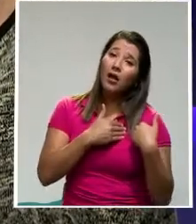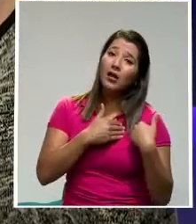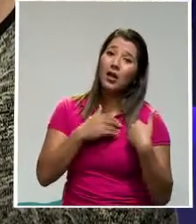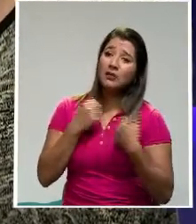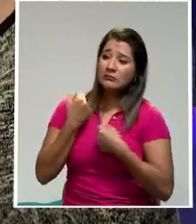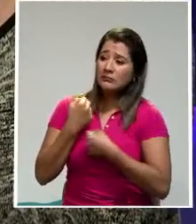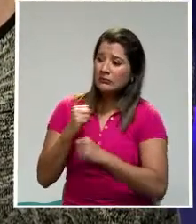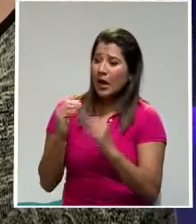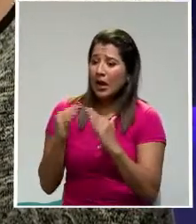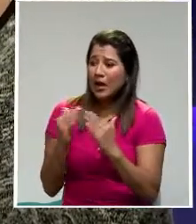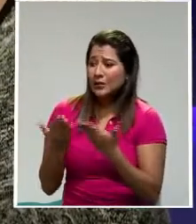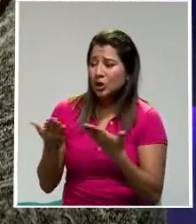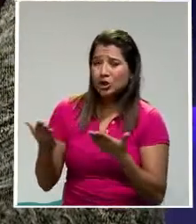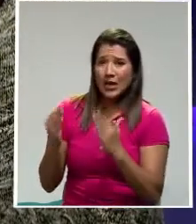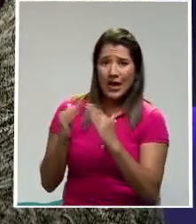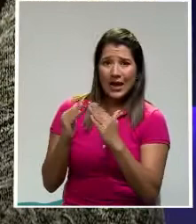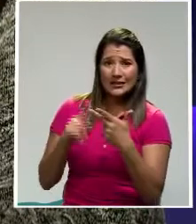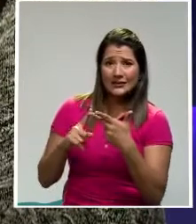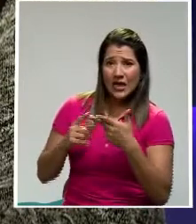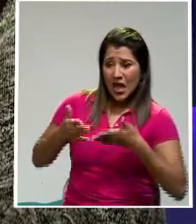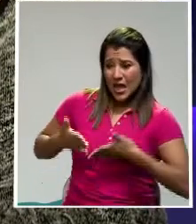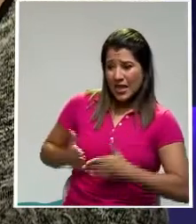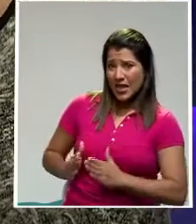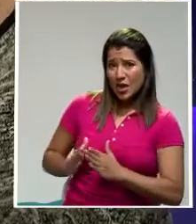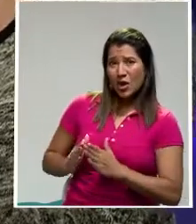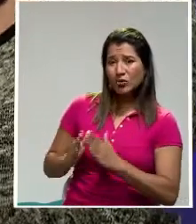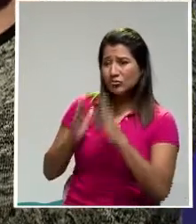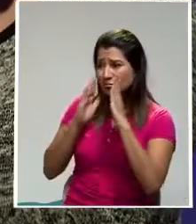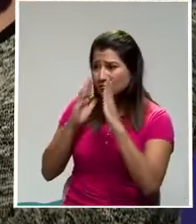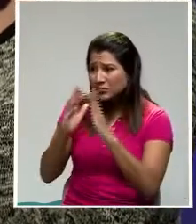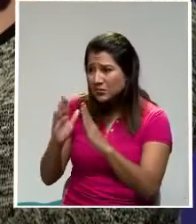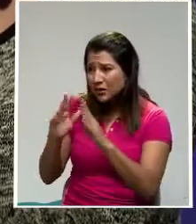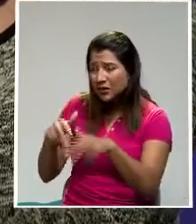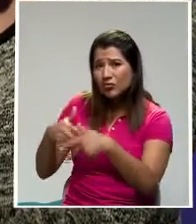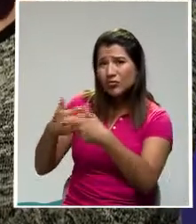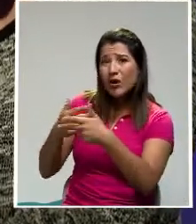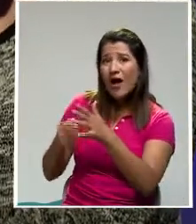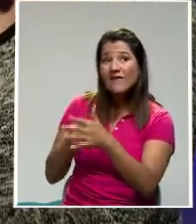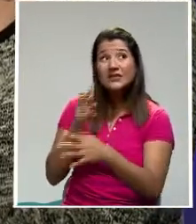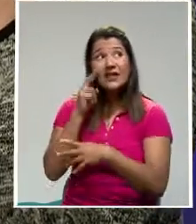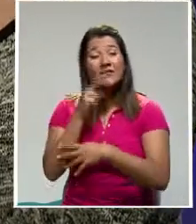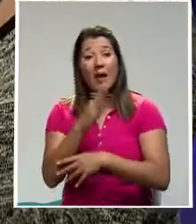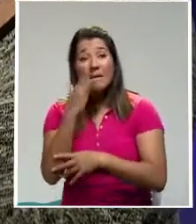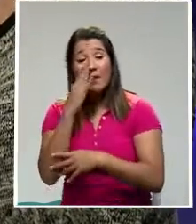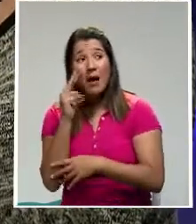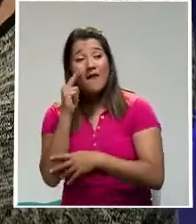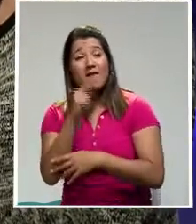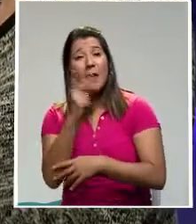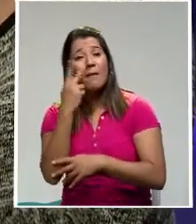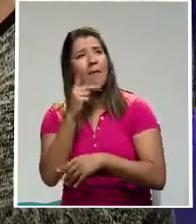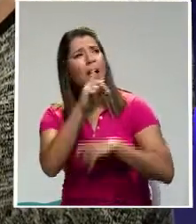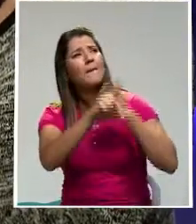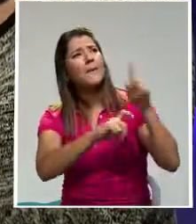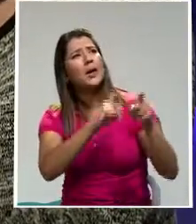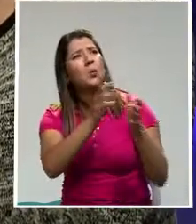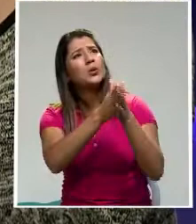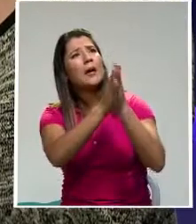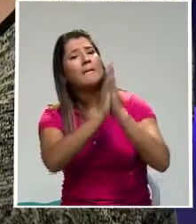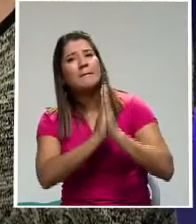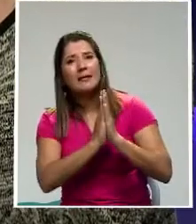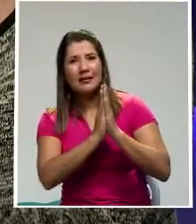hogar. Los hijos que están recibiendo clases virtuales, al ver a su mamá o a su papá, le preguntan, le